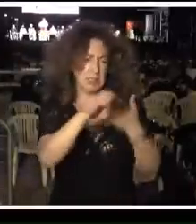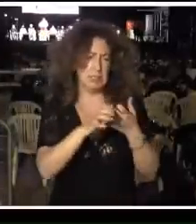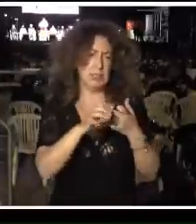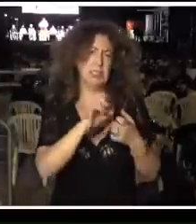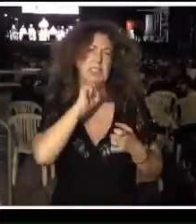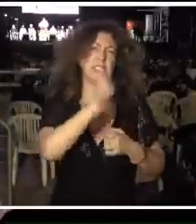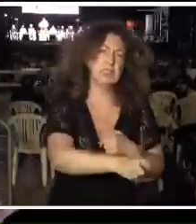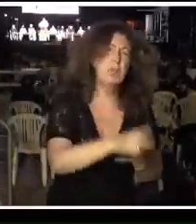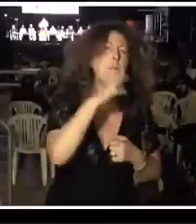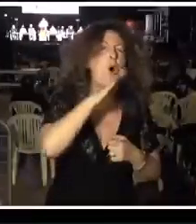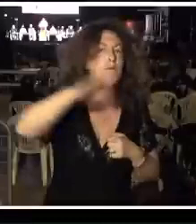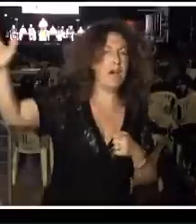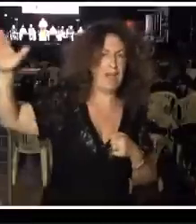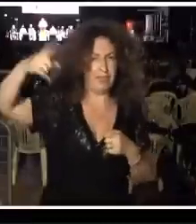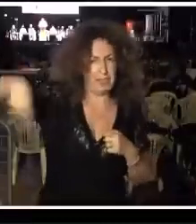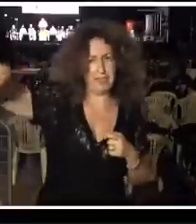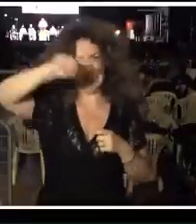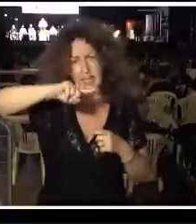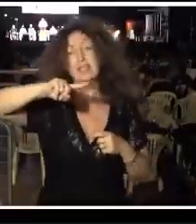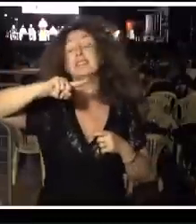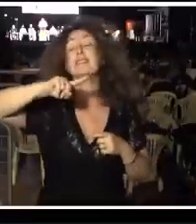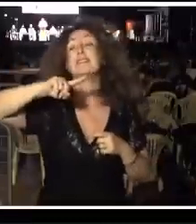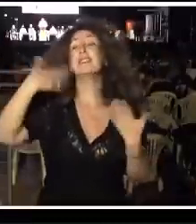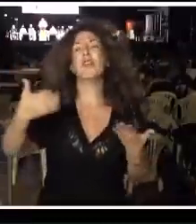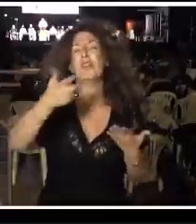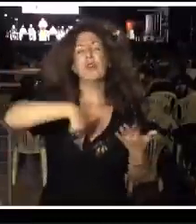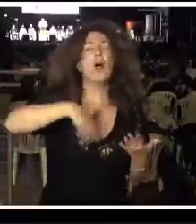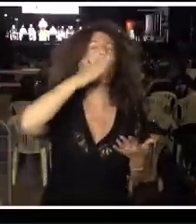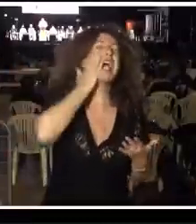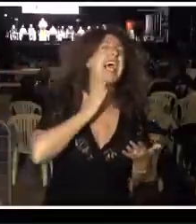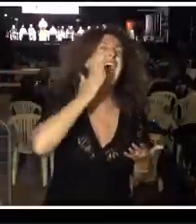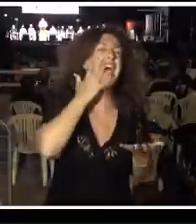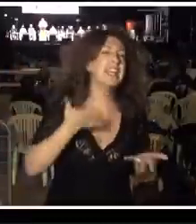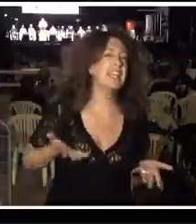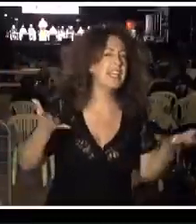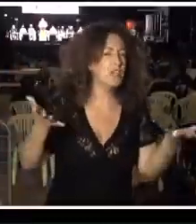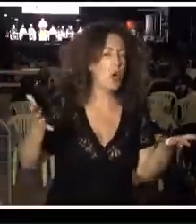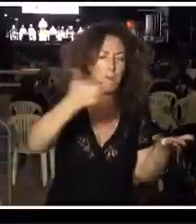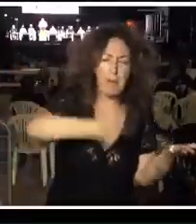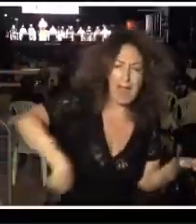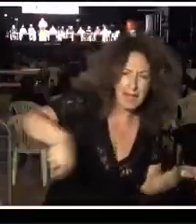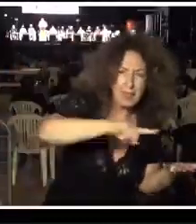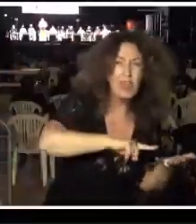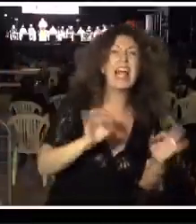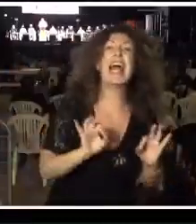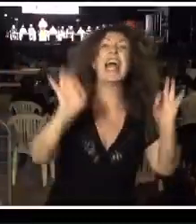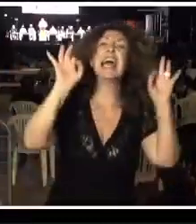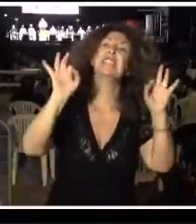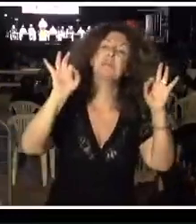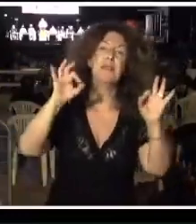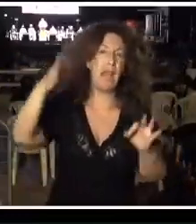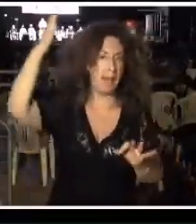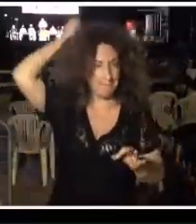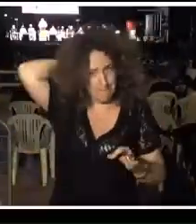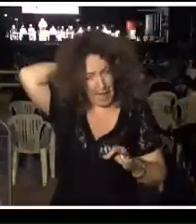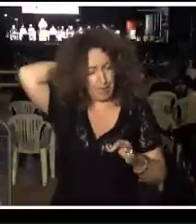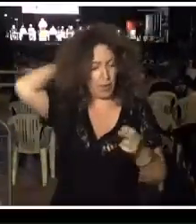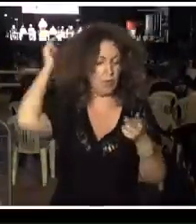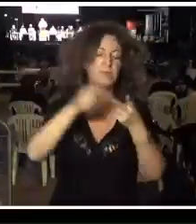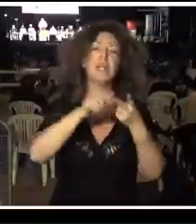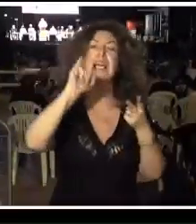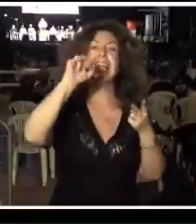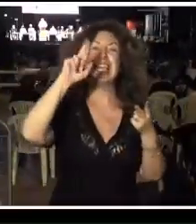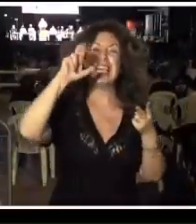odio fascista. Todo nuestro cariño y solidaridad para todas ellas, y en especial para Pablo, para Irene y